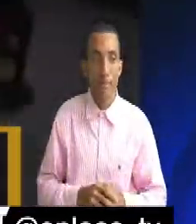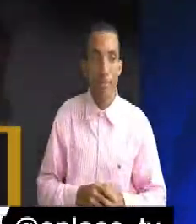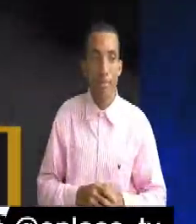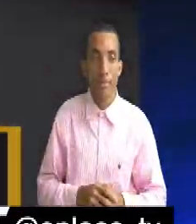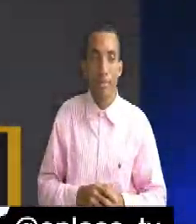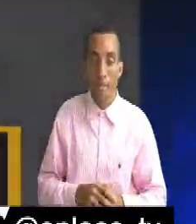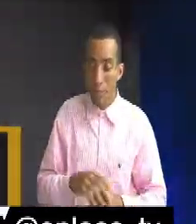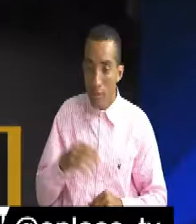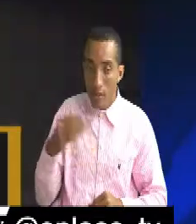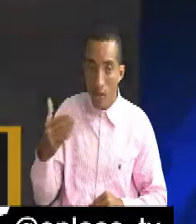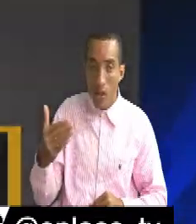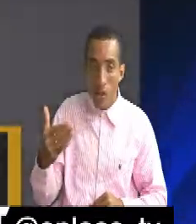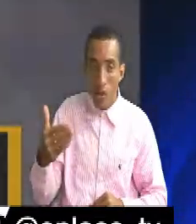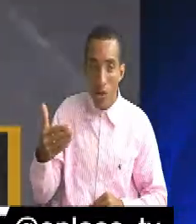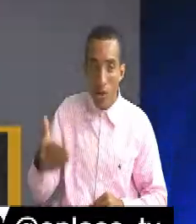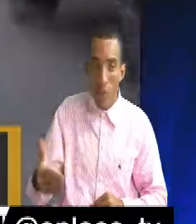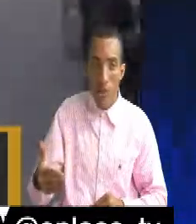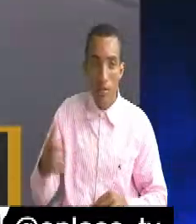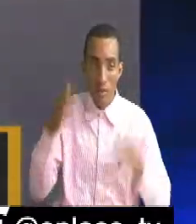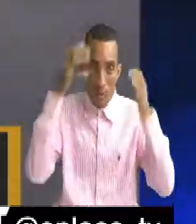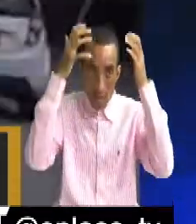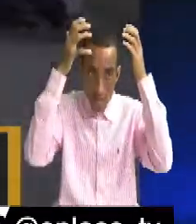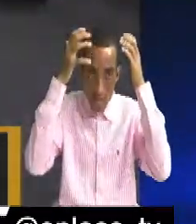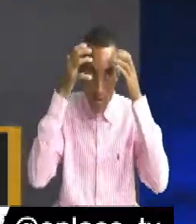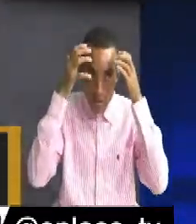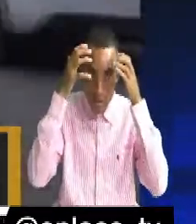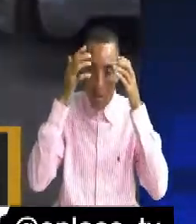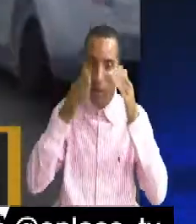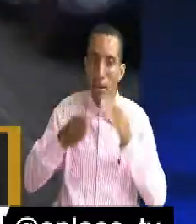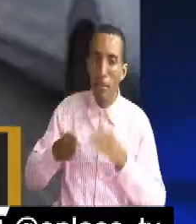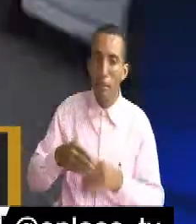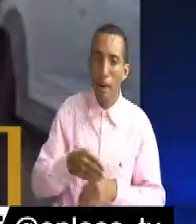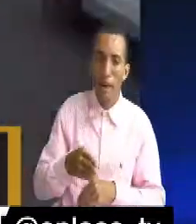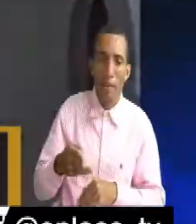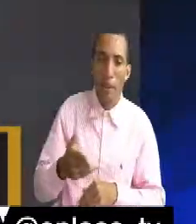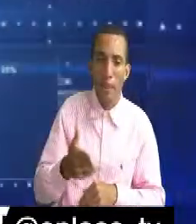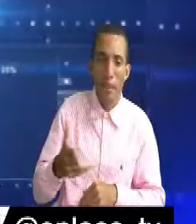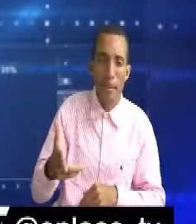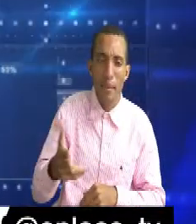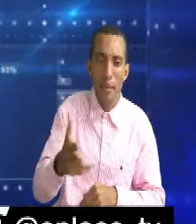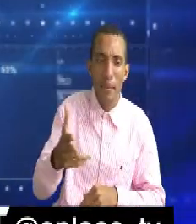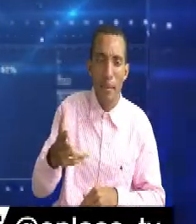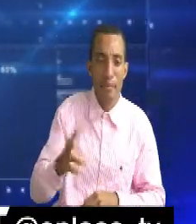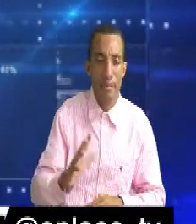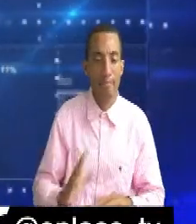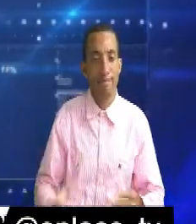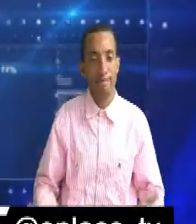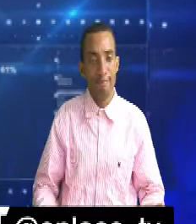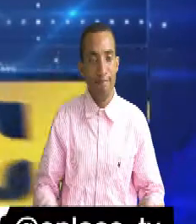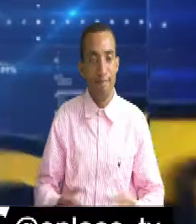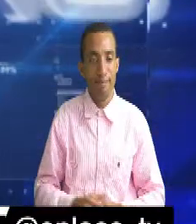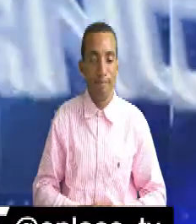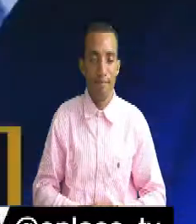de edad es transportada sin el casco por varias vías del puerto petrolero. ¿Hasta cuándo?